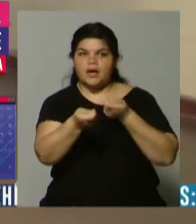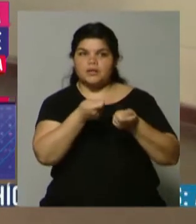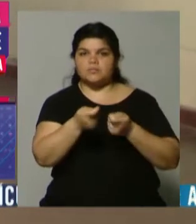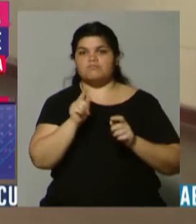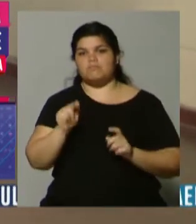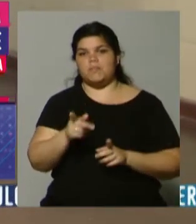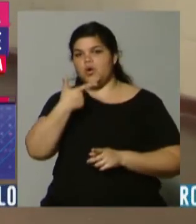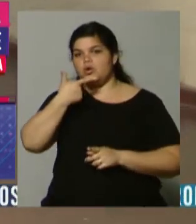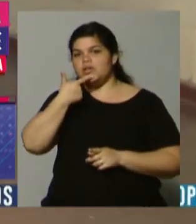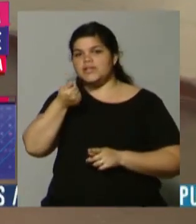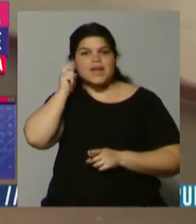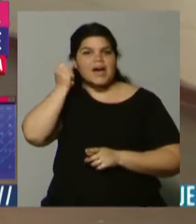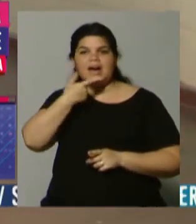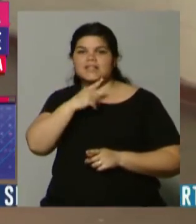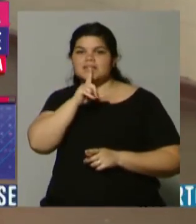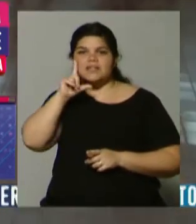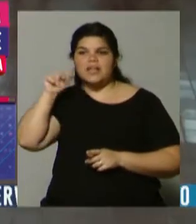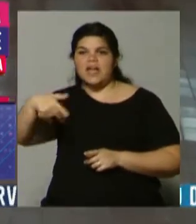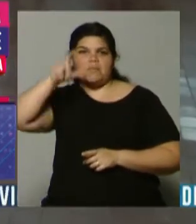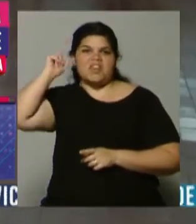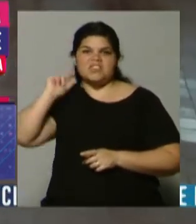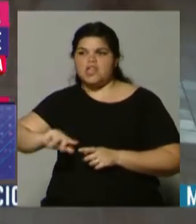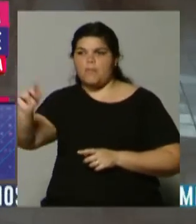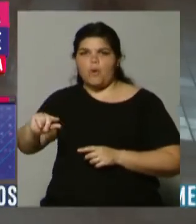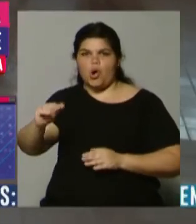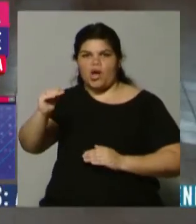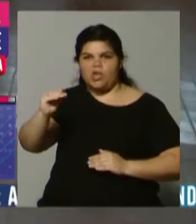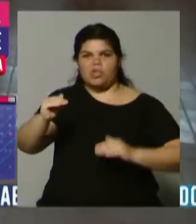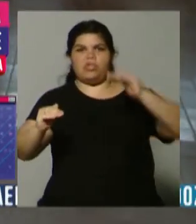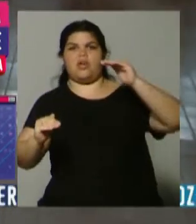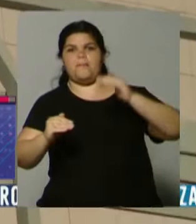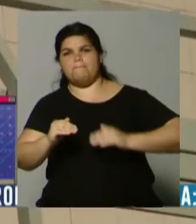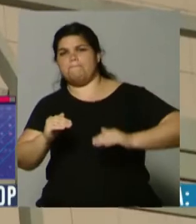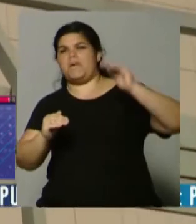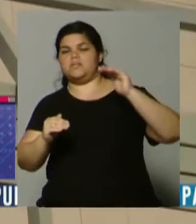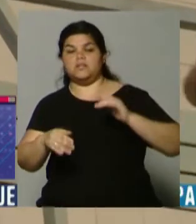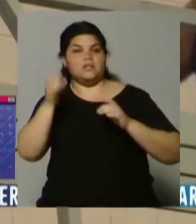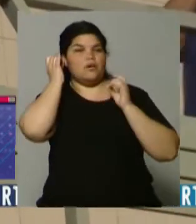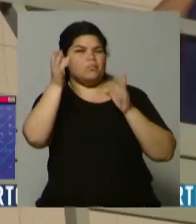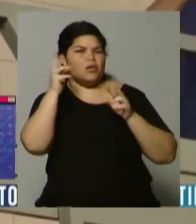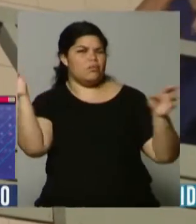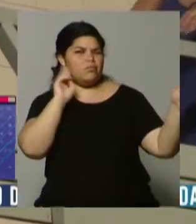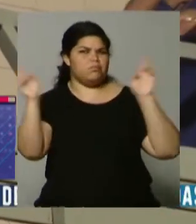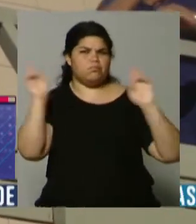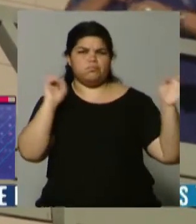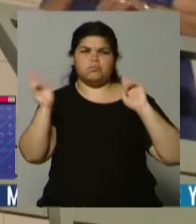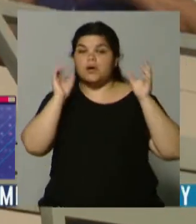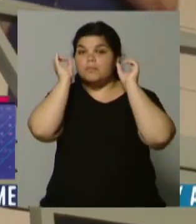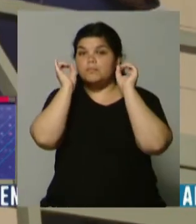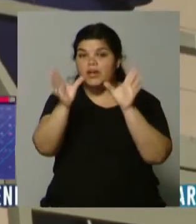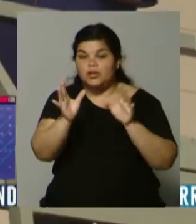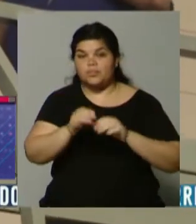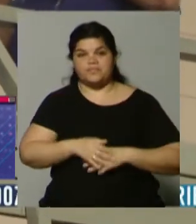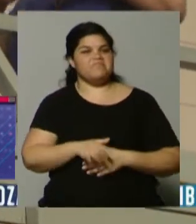que es una chica muy joven e inexperta. Perdón, pero hay mucho ruido ambiente. Sí, no hay problema. Sí.